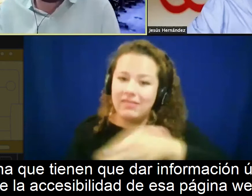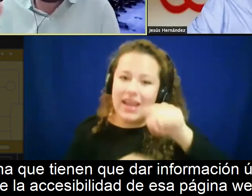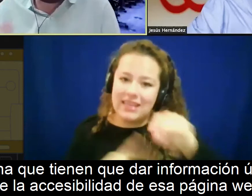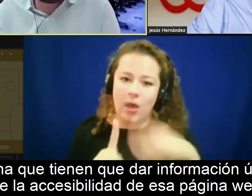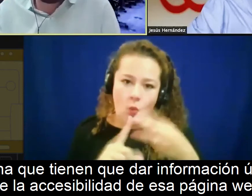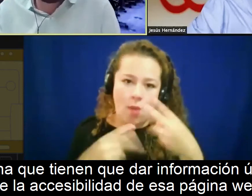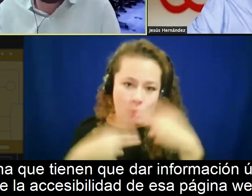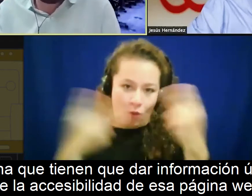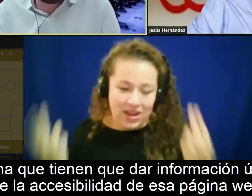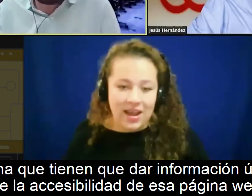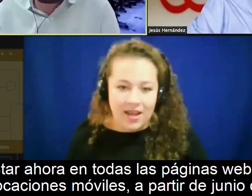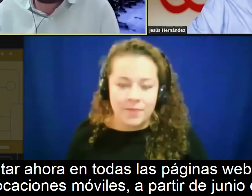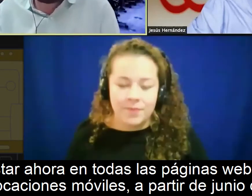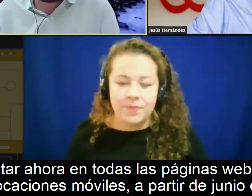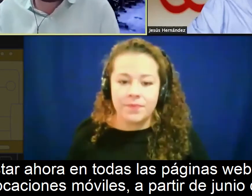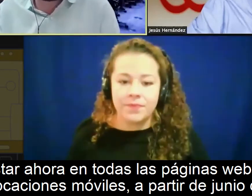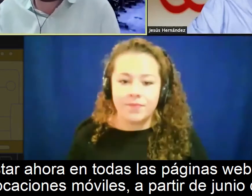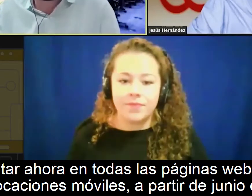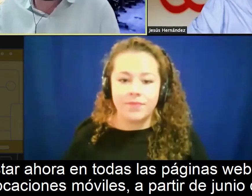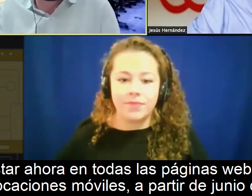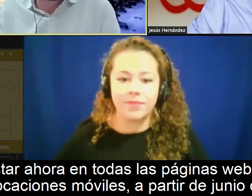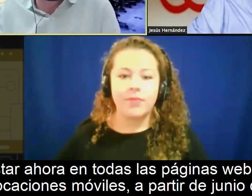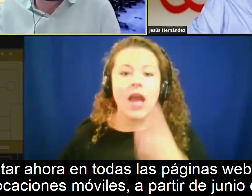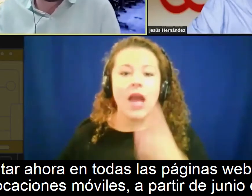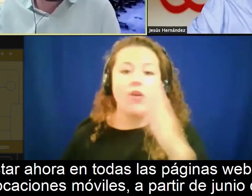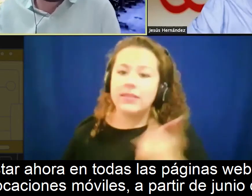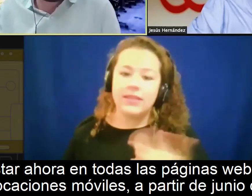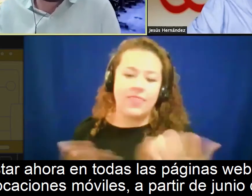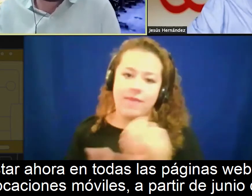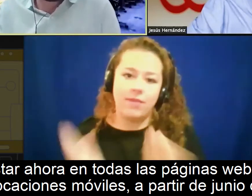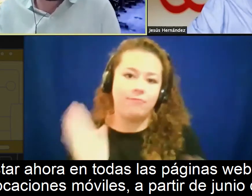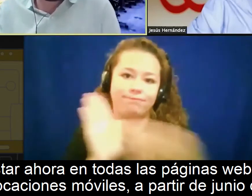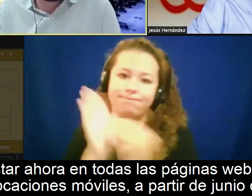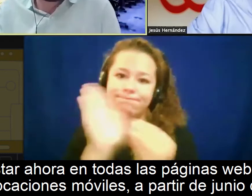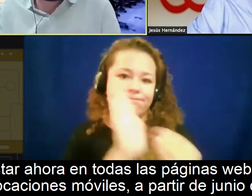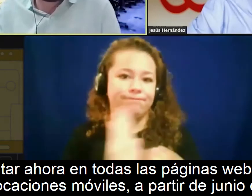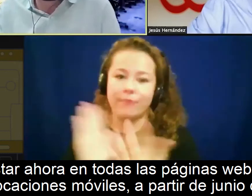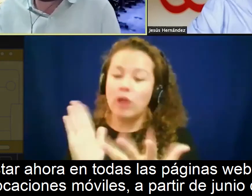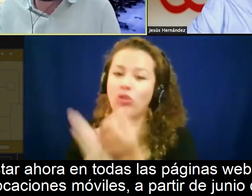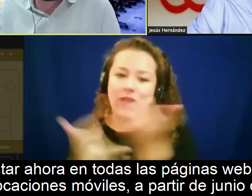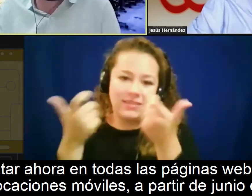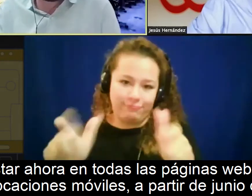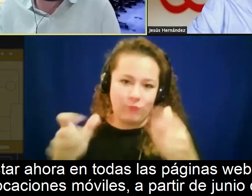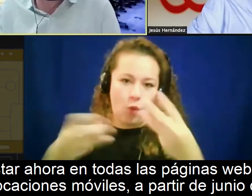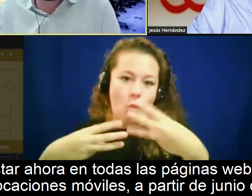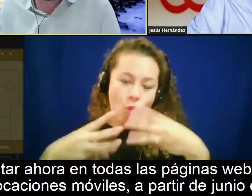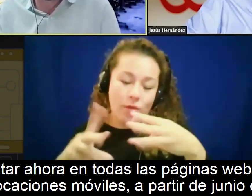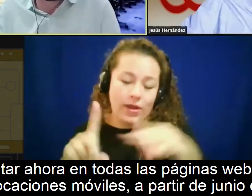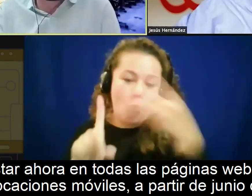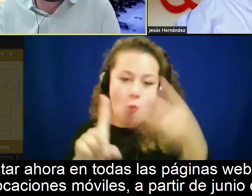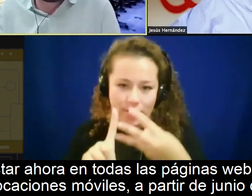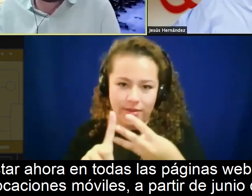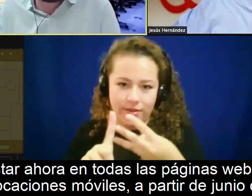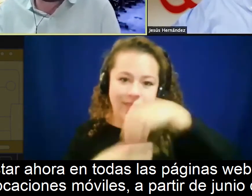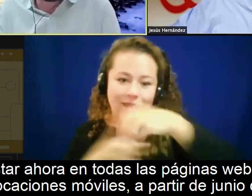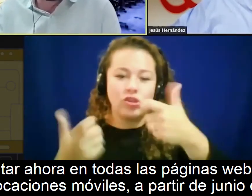pública y tiene que estar ahora ya en todas las páginas web del sector público y en las aplicaciones móviles a partir de junio